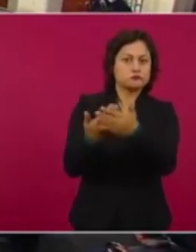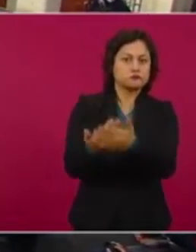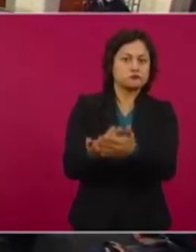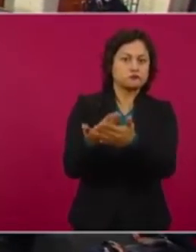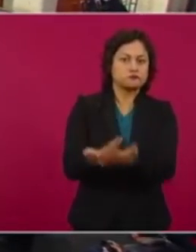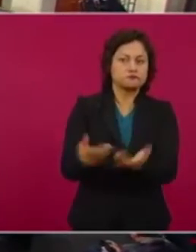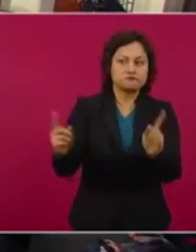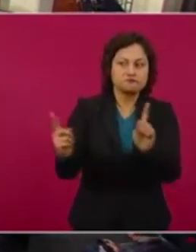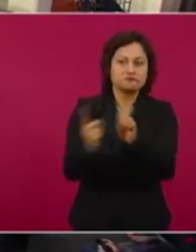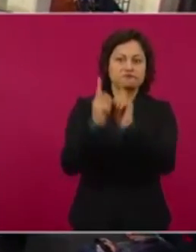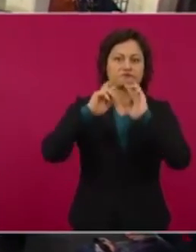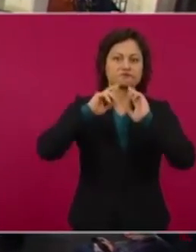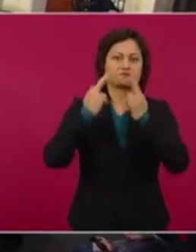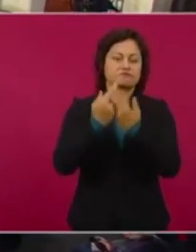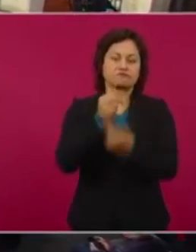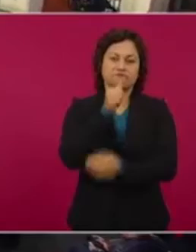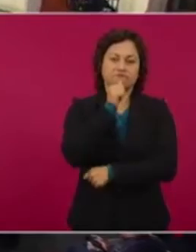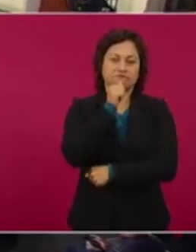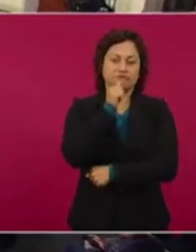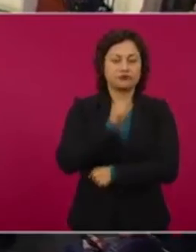el tema de la Interpol,